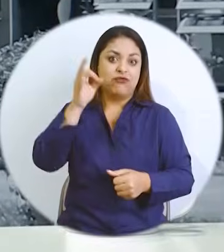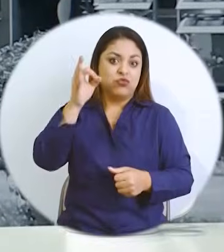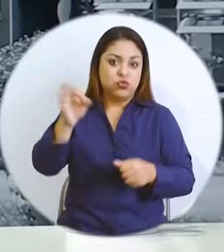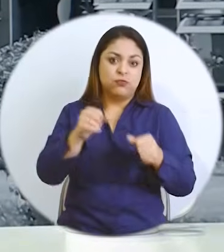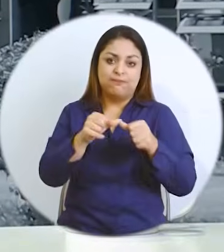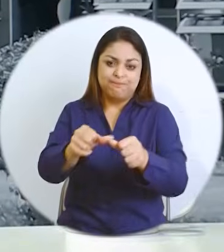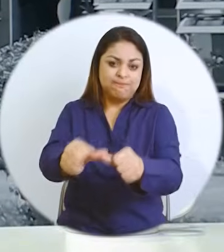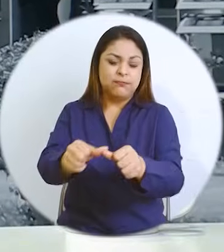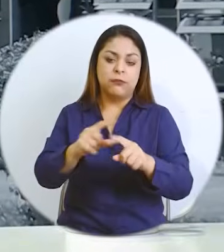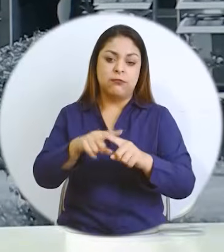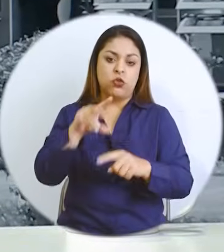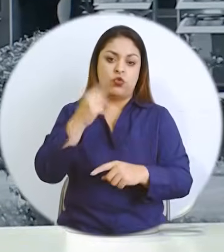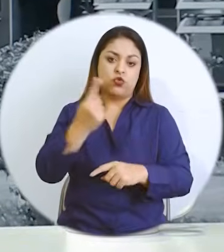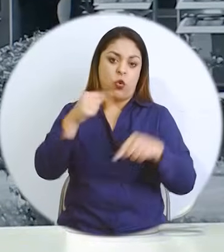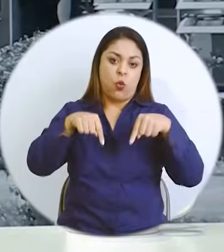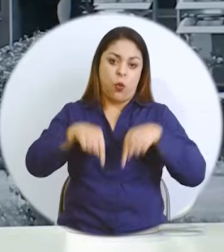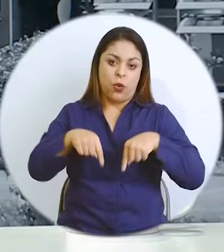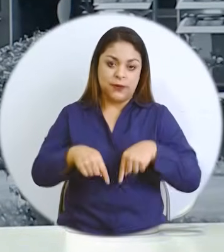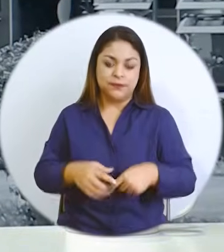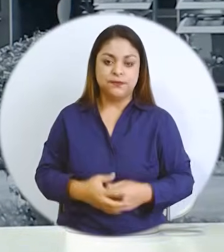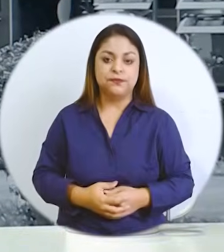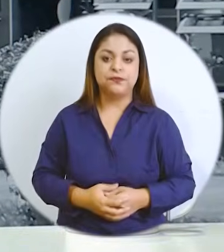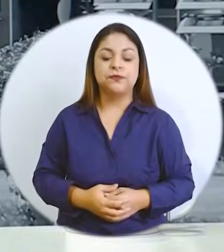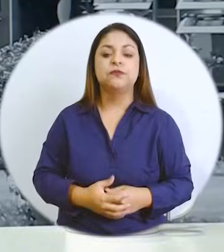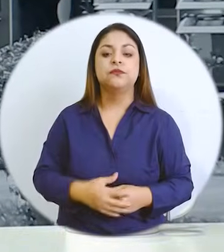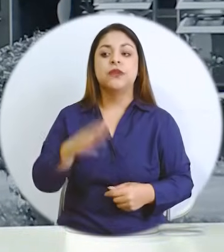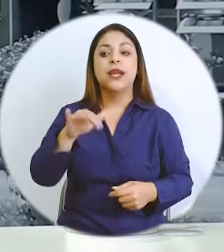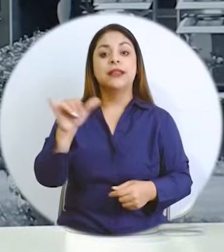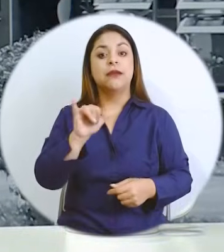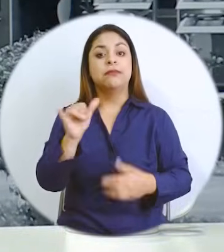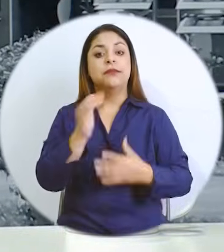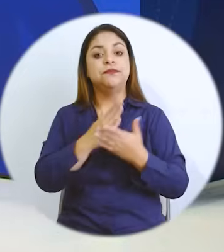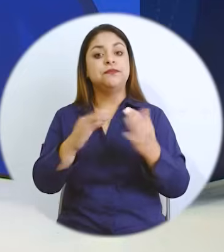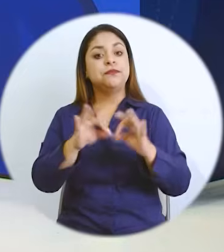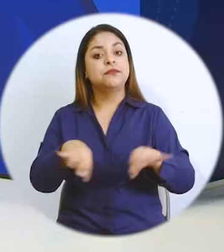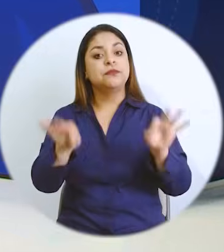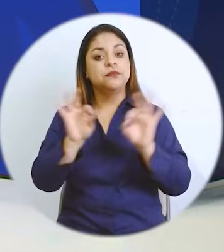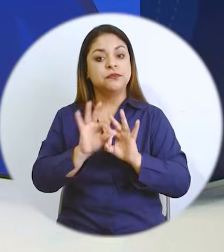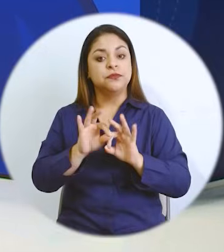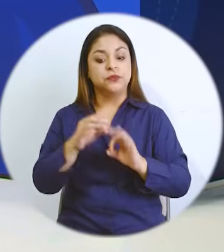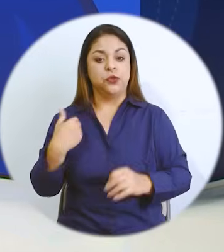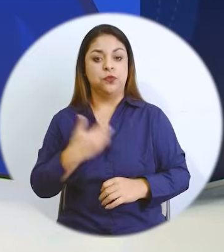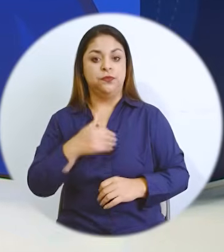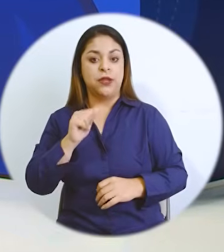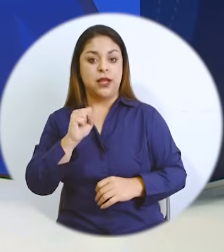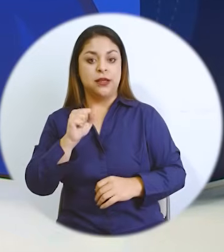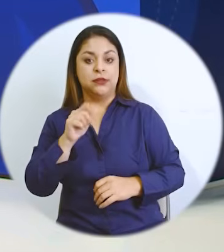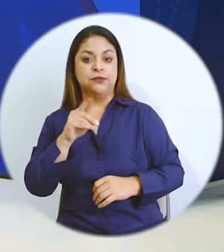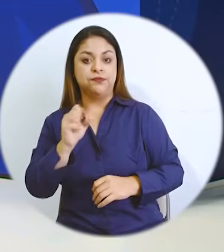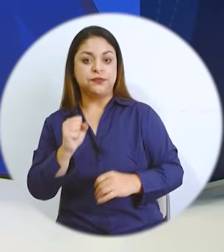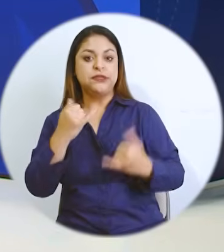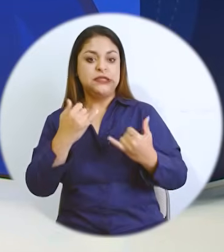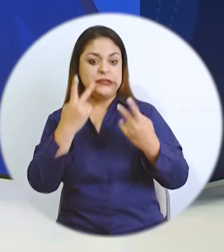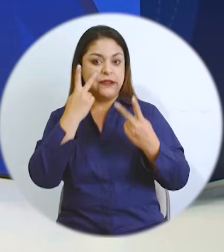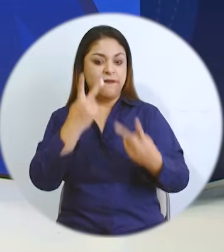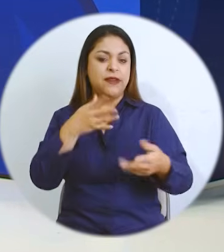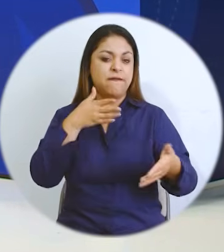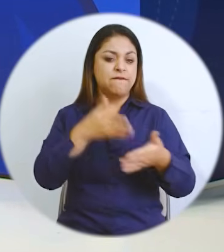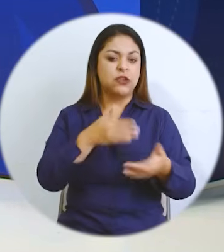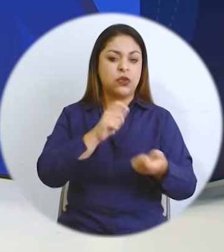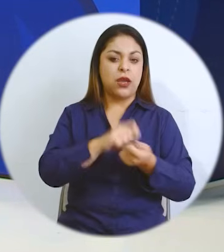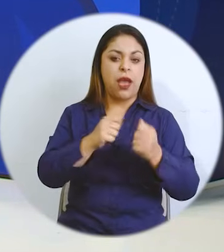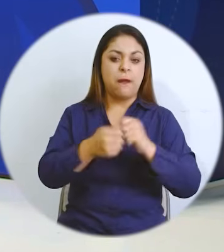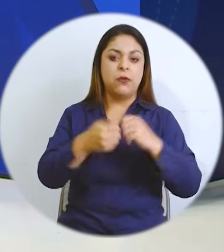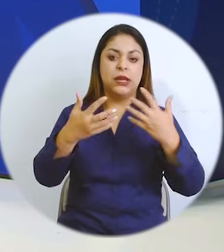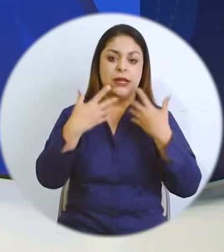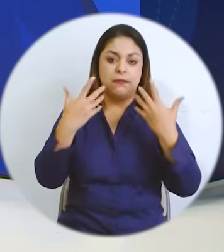calidad y continuidad a futuro, no solamente hoy. Sí, algo ahí también muy importante es que las asadas ahorita están viendo